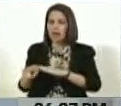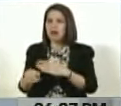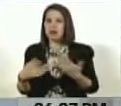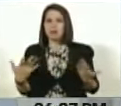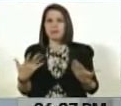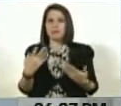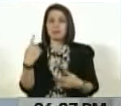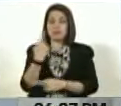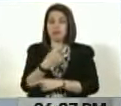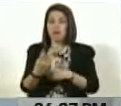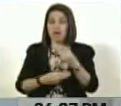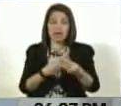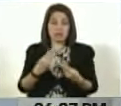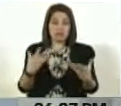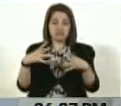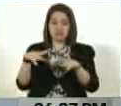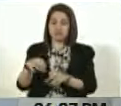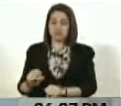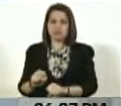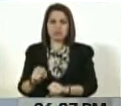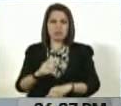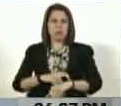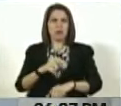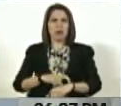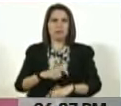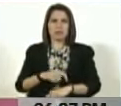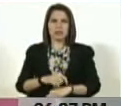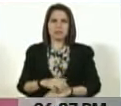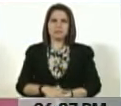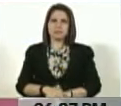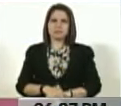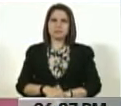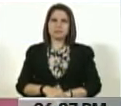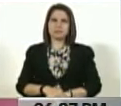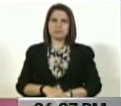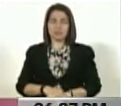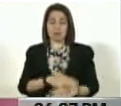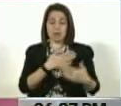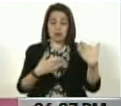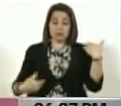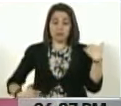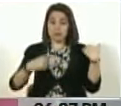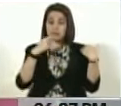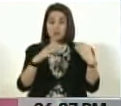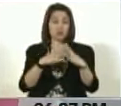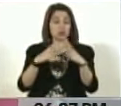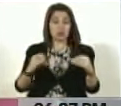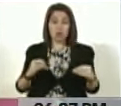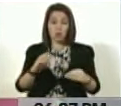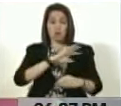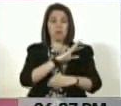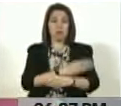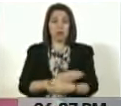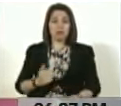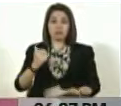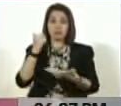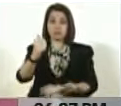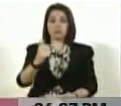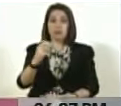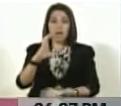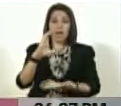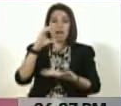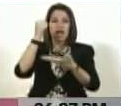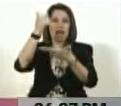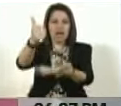que tomarlas temporalmente? Bueno, el presidente lo dijo, todo el poder para los clan. La organización de la